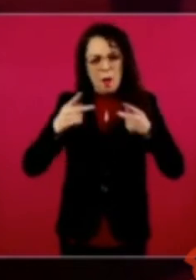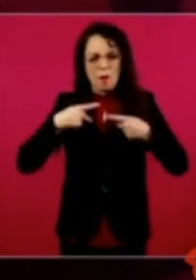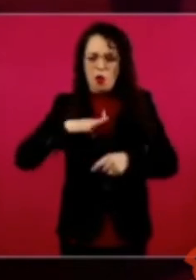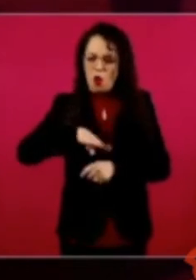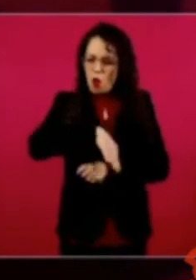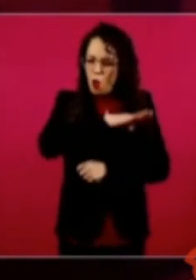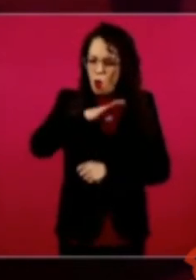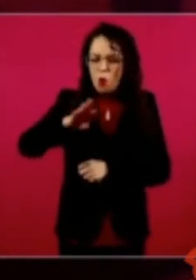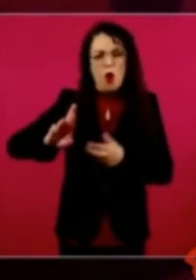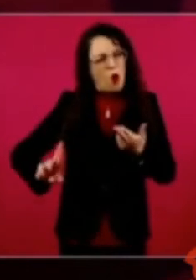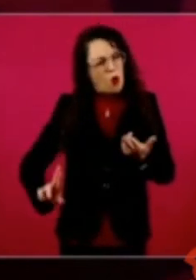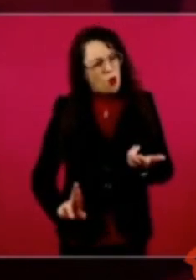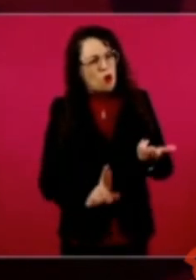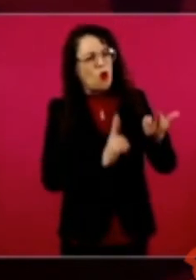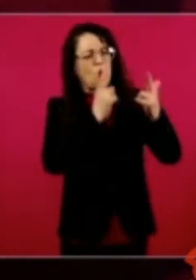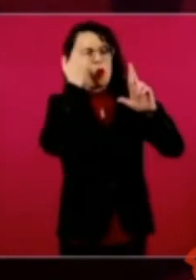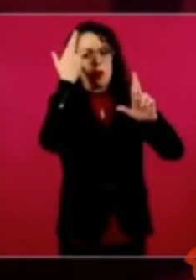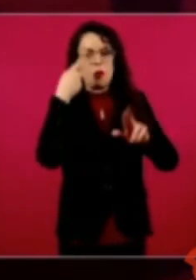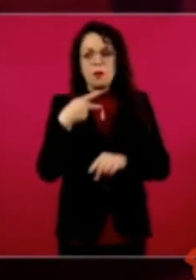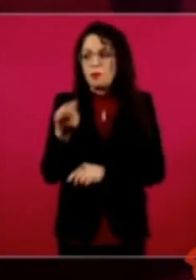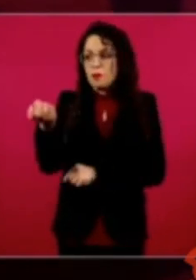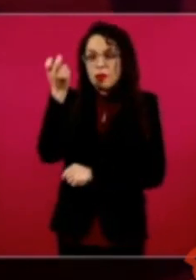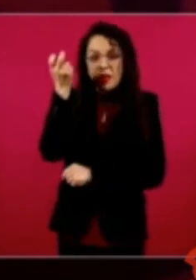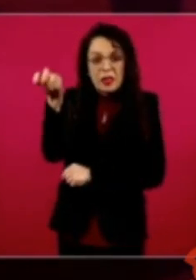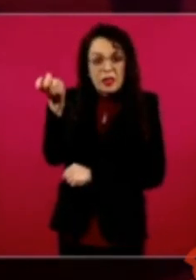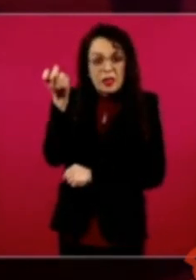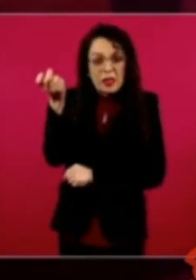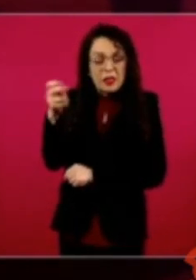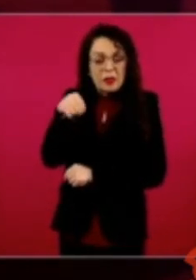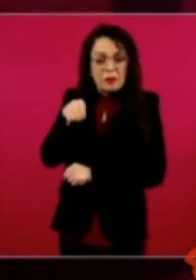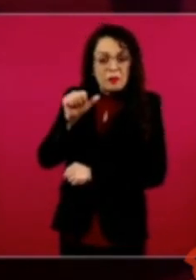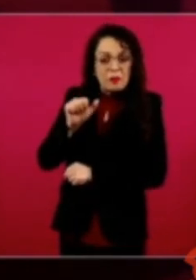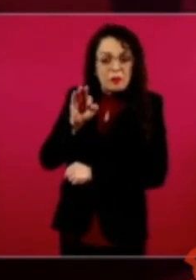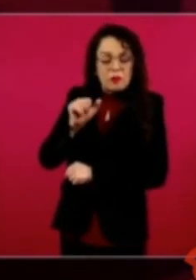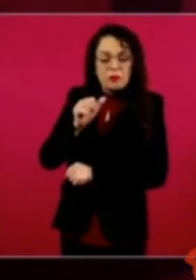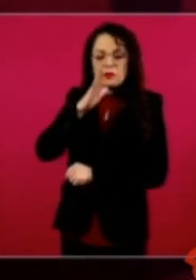Cuando Porfirio Díaz,